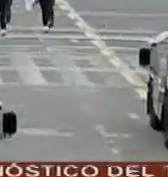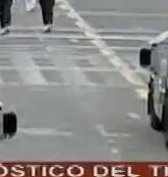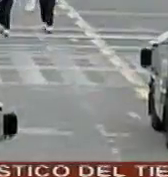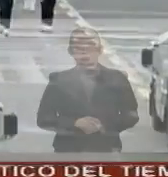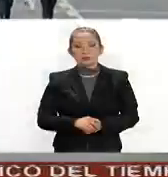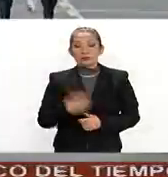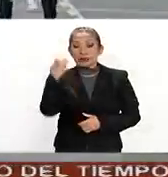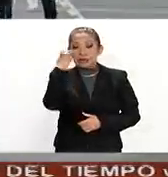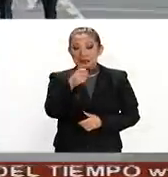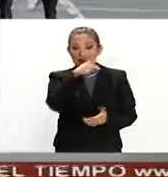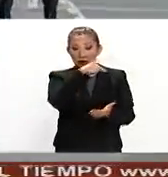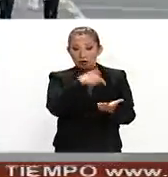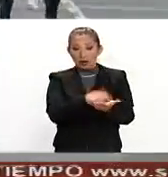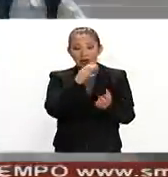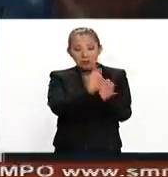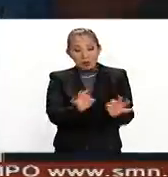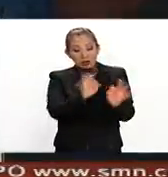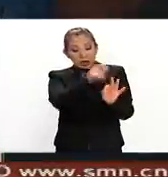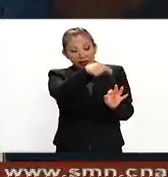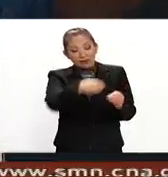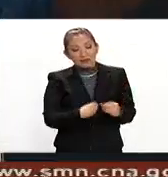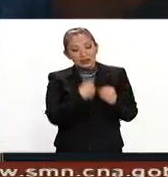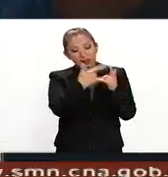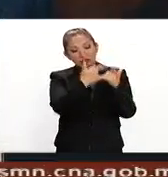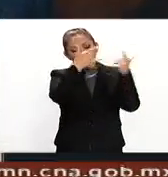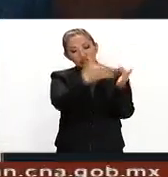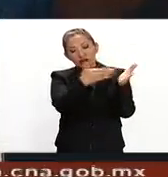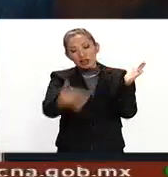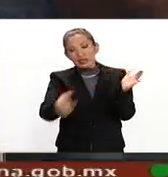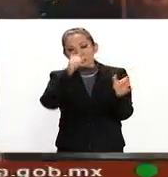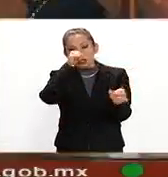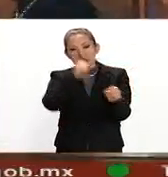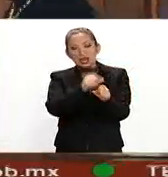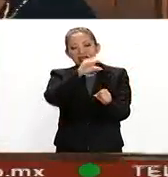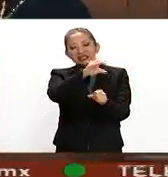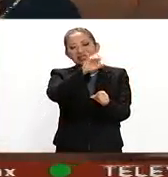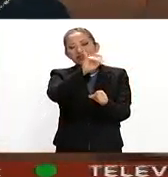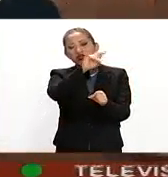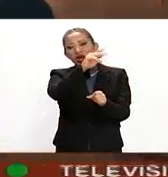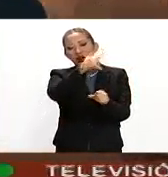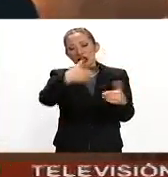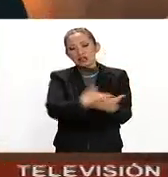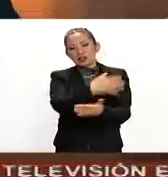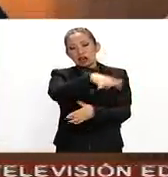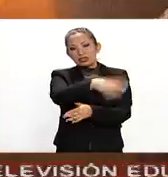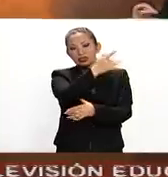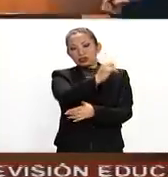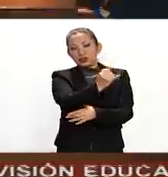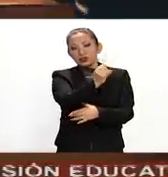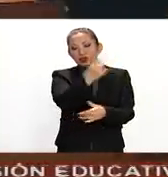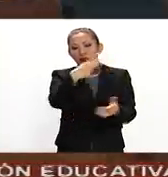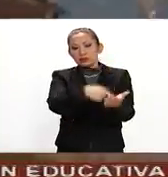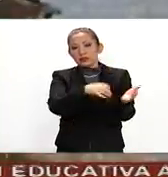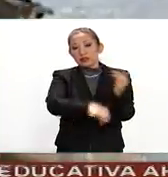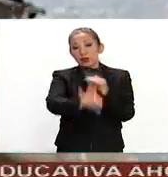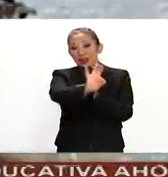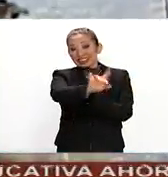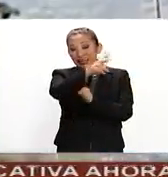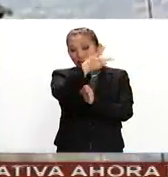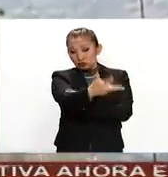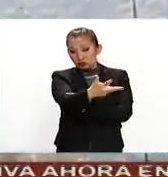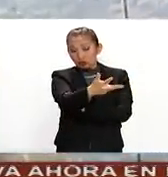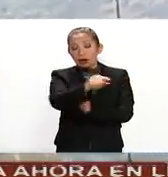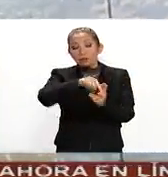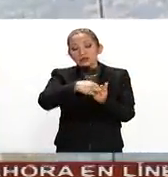En este evento se destacó parte de la vida y la trayectoria del secretario Cienfuegos, quien nació el 14 de junio de